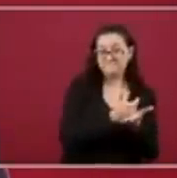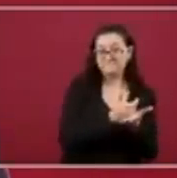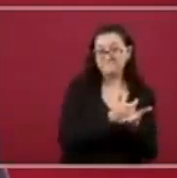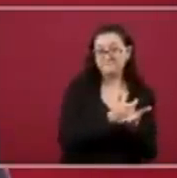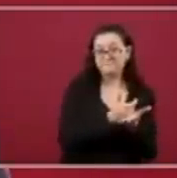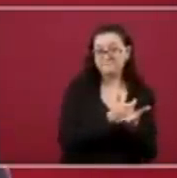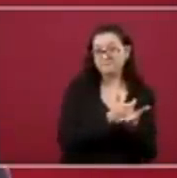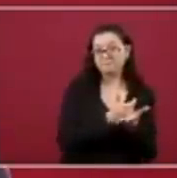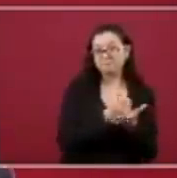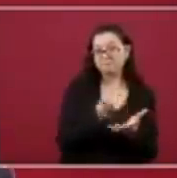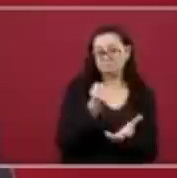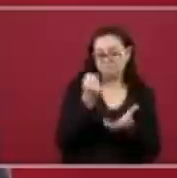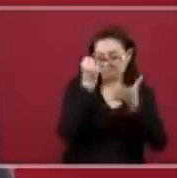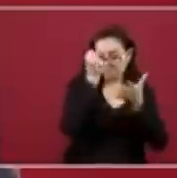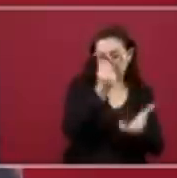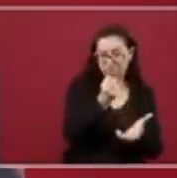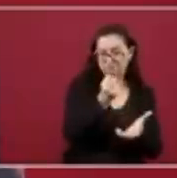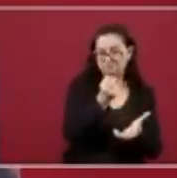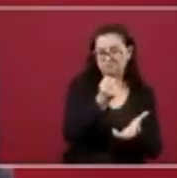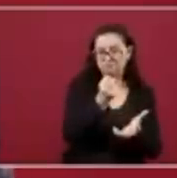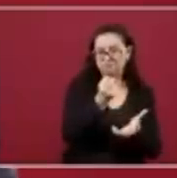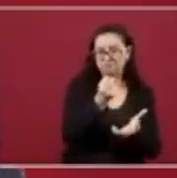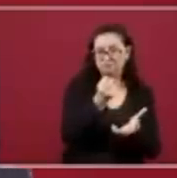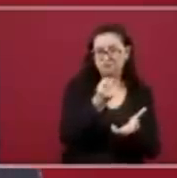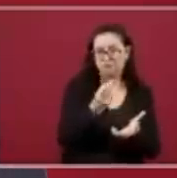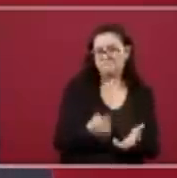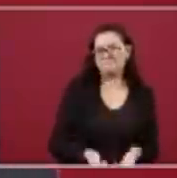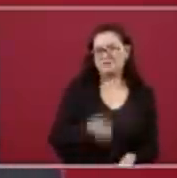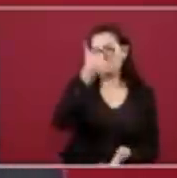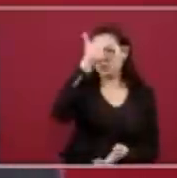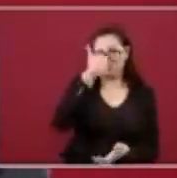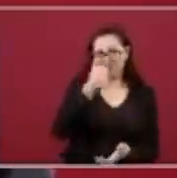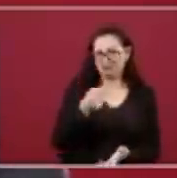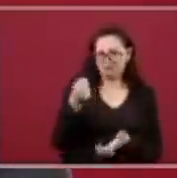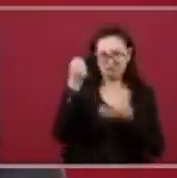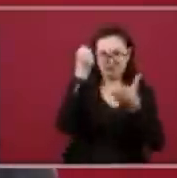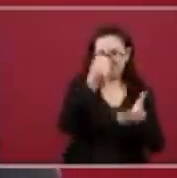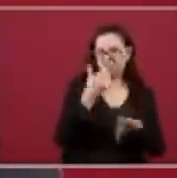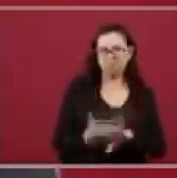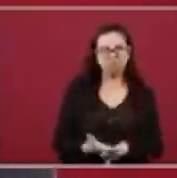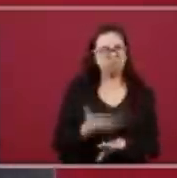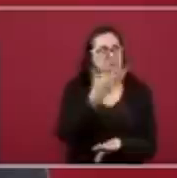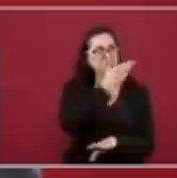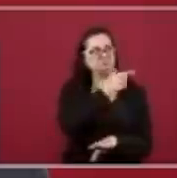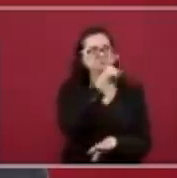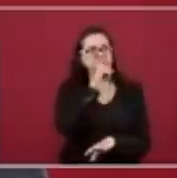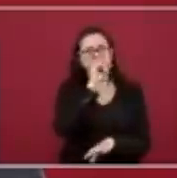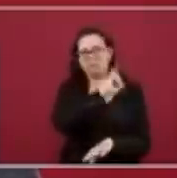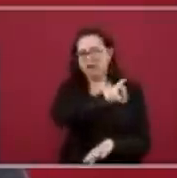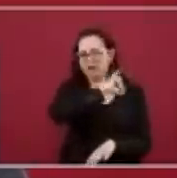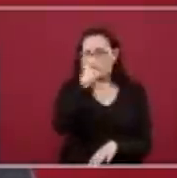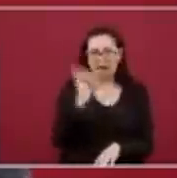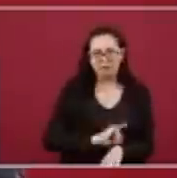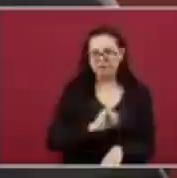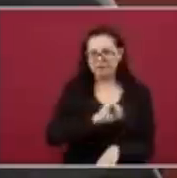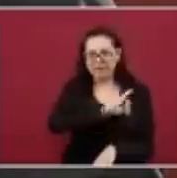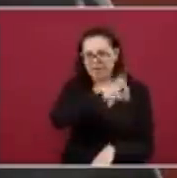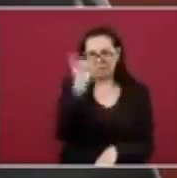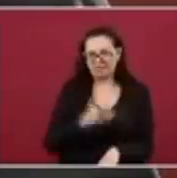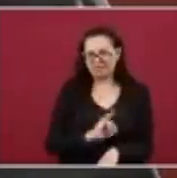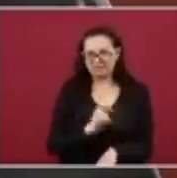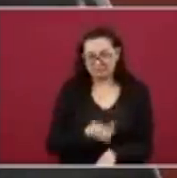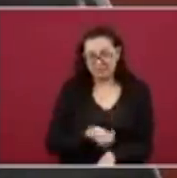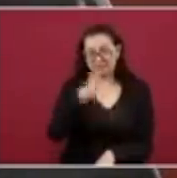inversión sin precedente, nunca en la historia de México